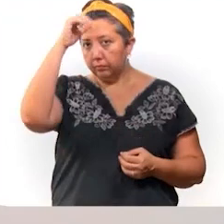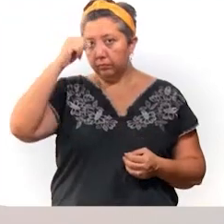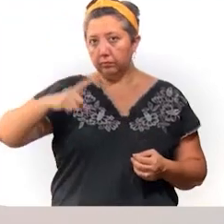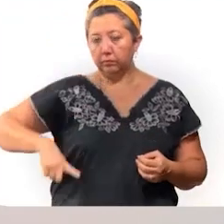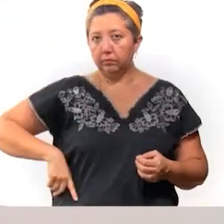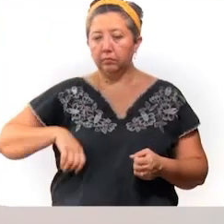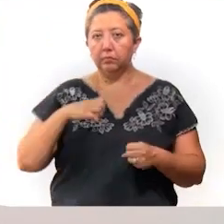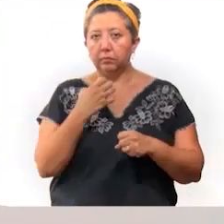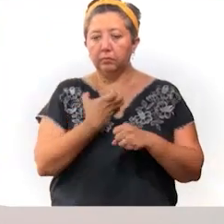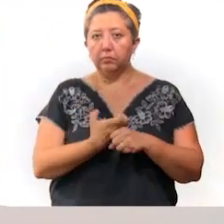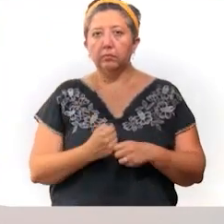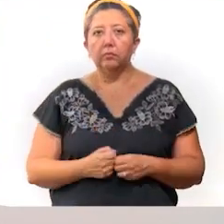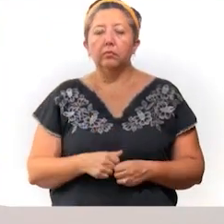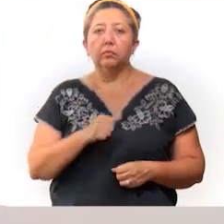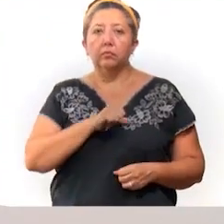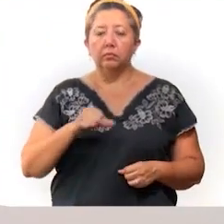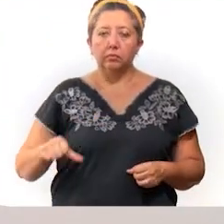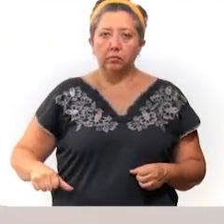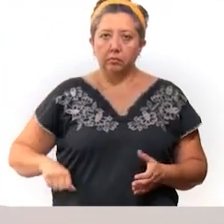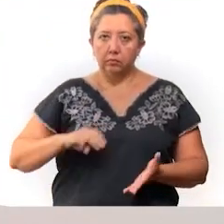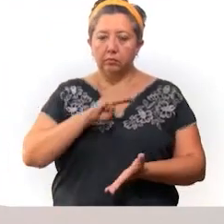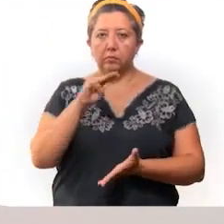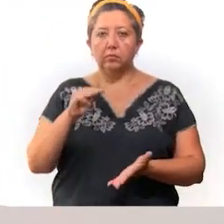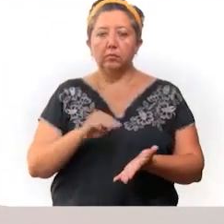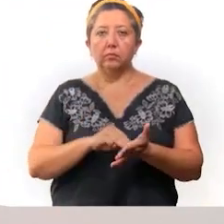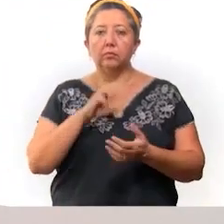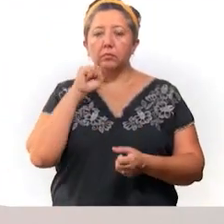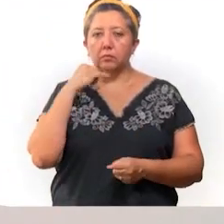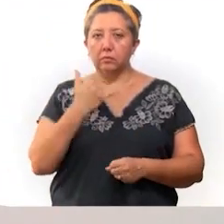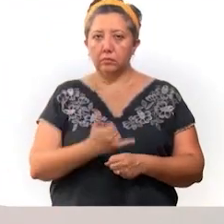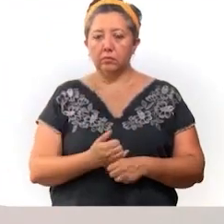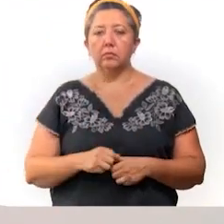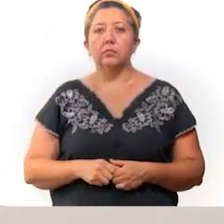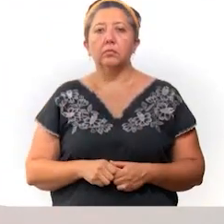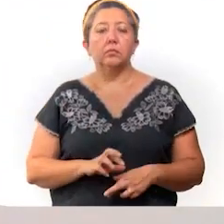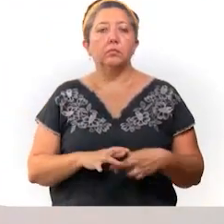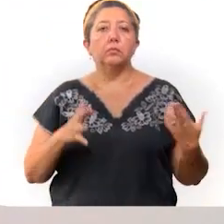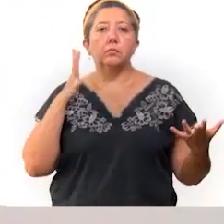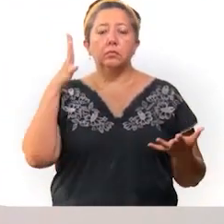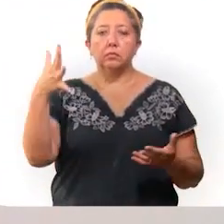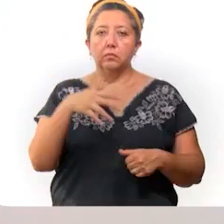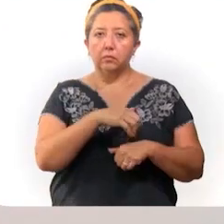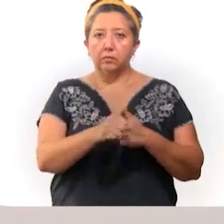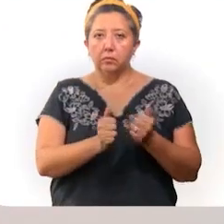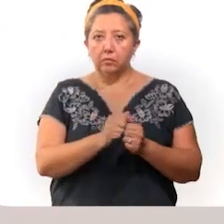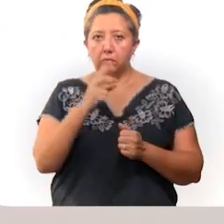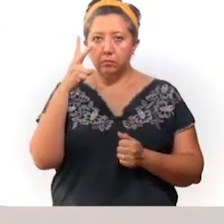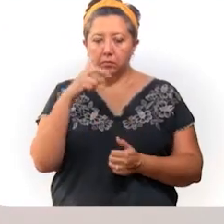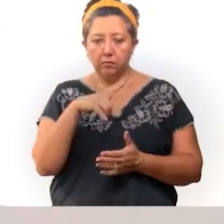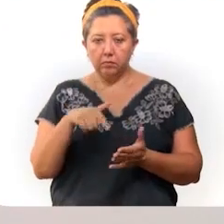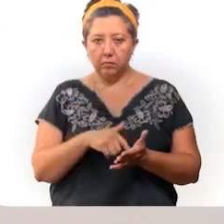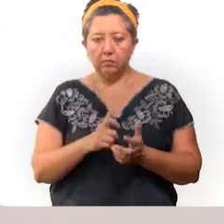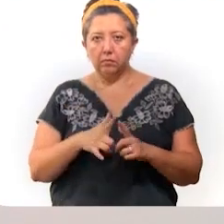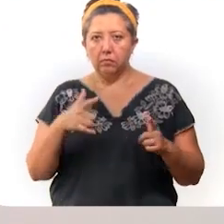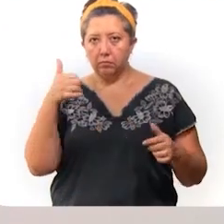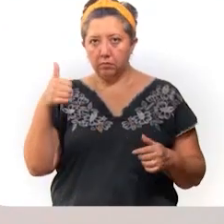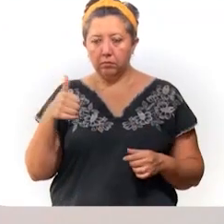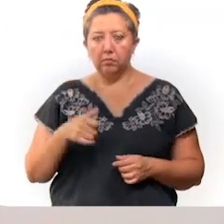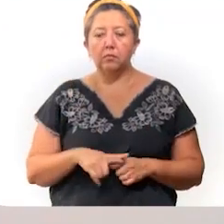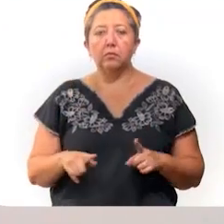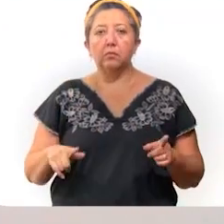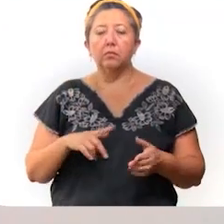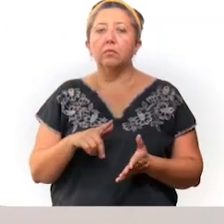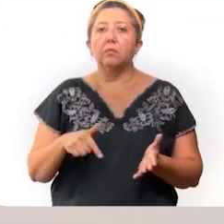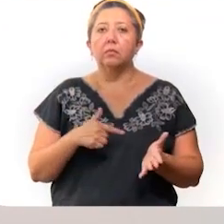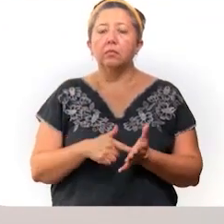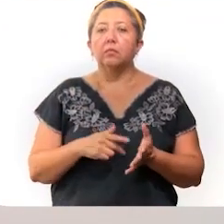el Gobierno del Estado, el Ayuntamiento de Mérida y la Secretaría de Bienestar, se realizará a través de 2 macrocentros y 6 módulos de